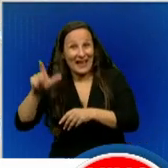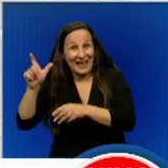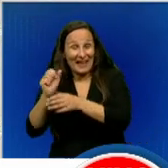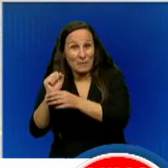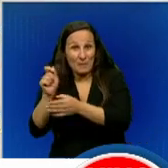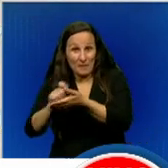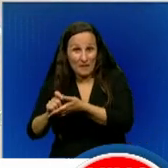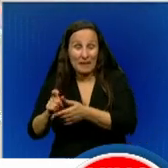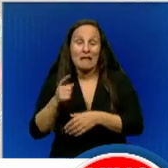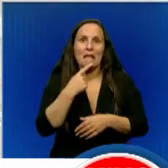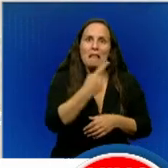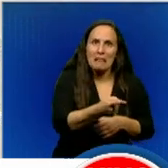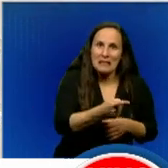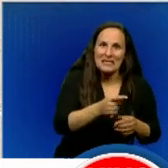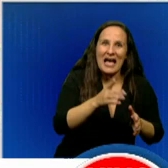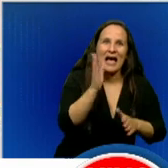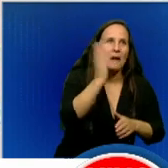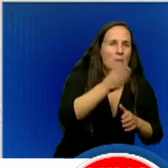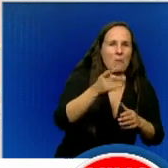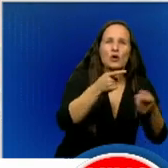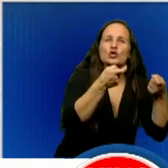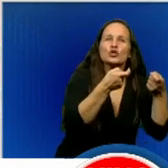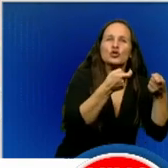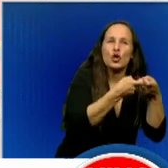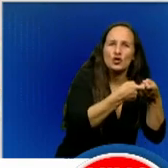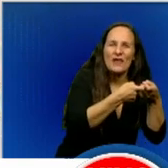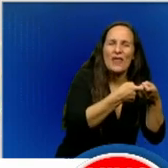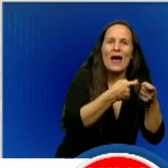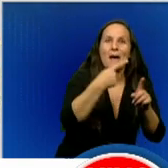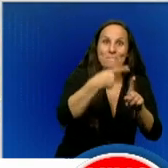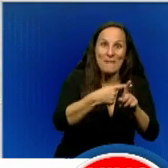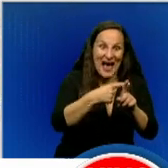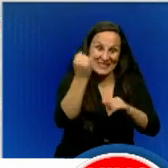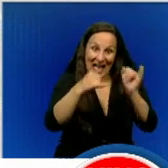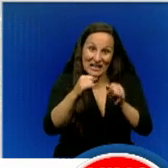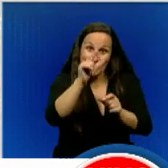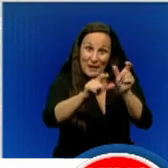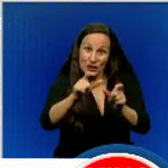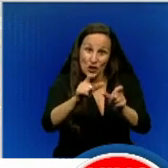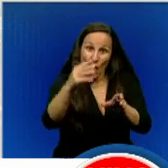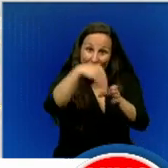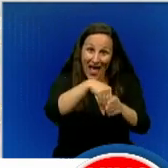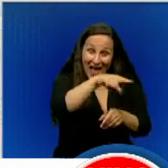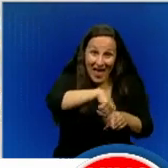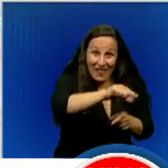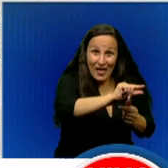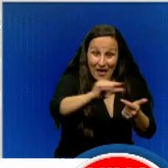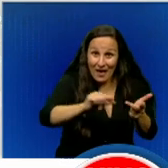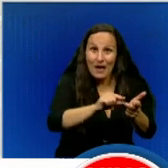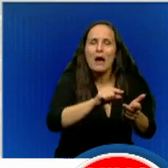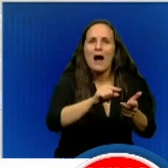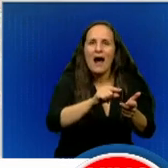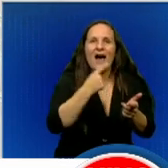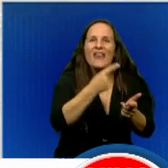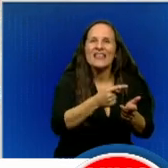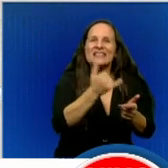alícuotas combinadas sociedades más dividendos- en los distintos tramos se aprecia una